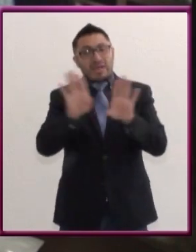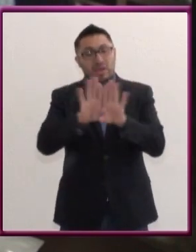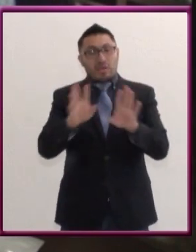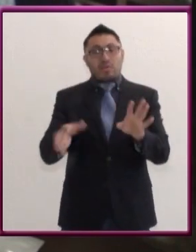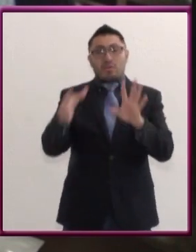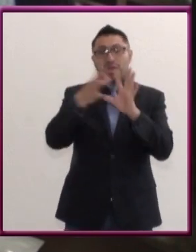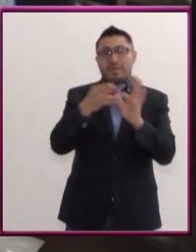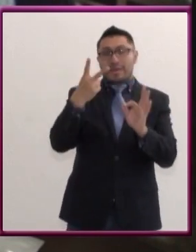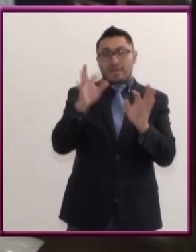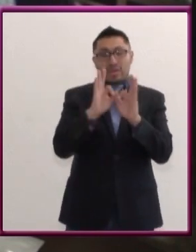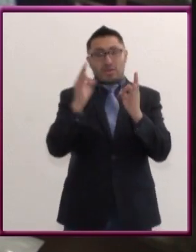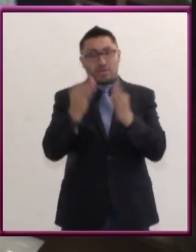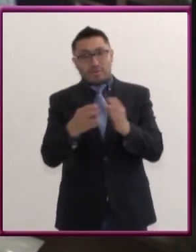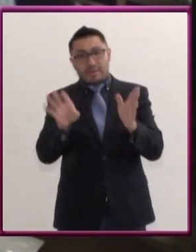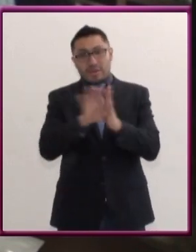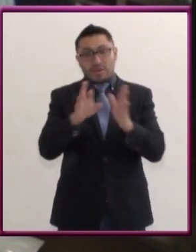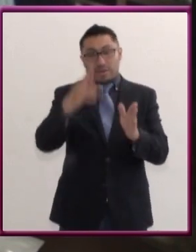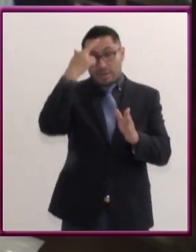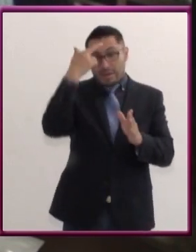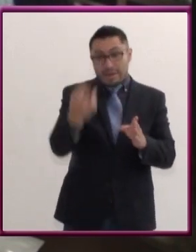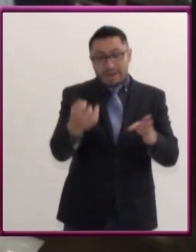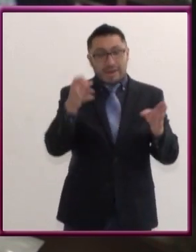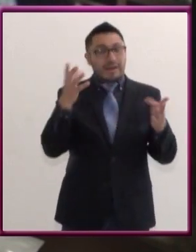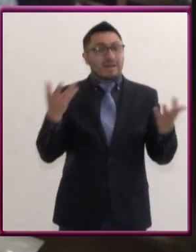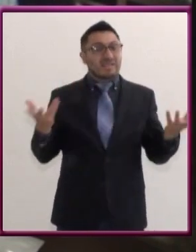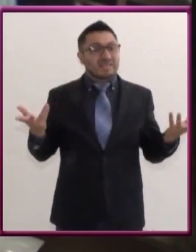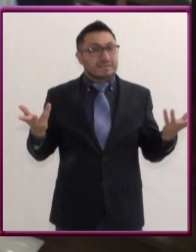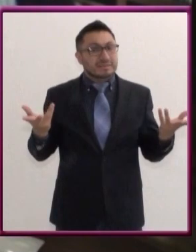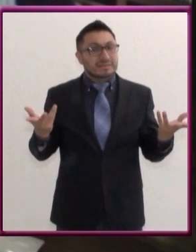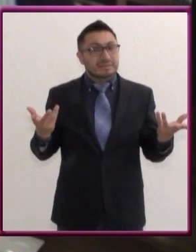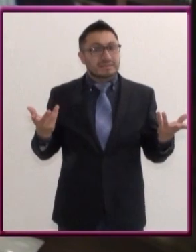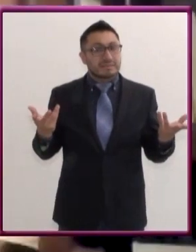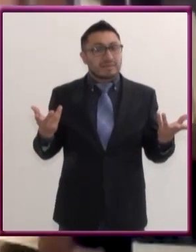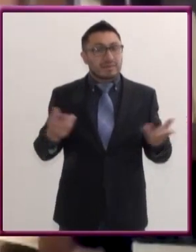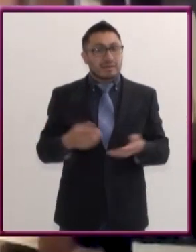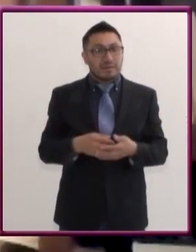dos puntos de vista, como la razón del